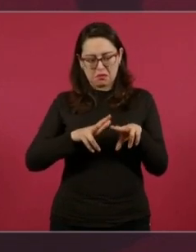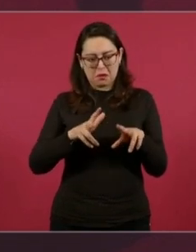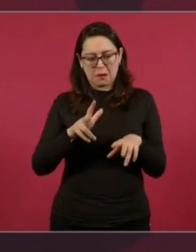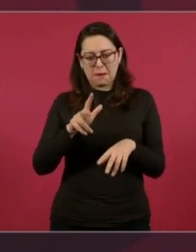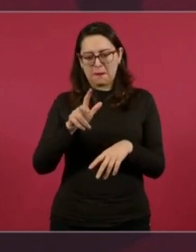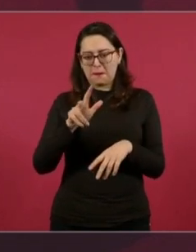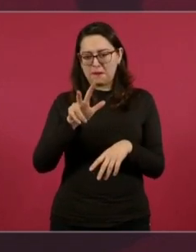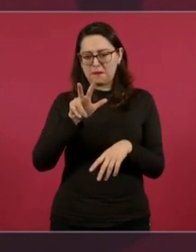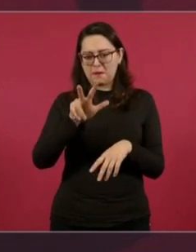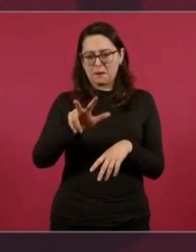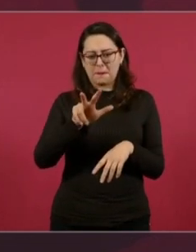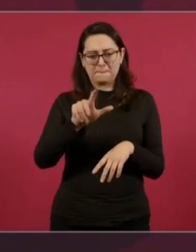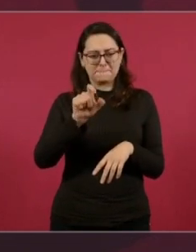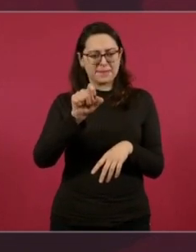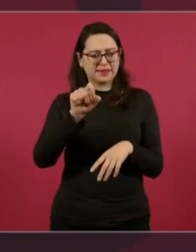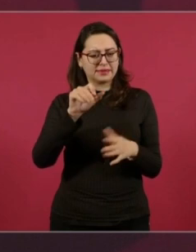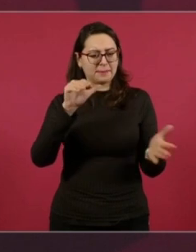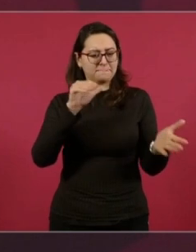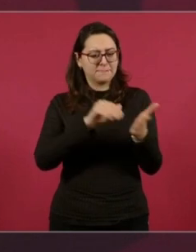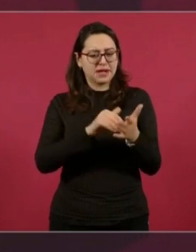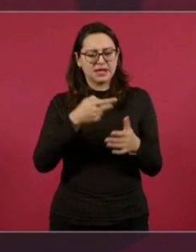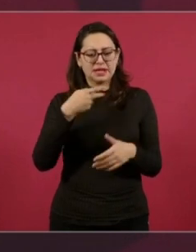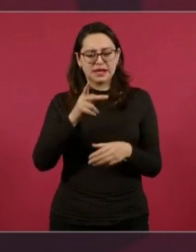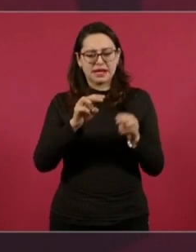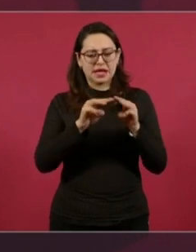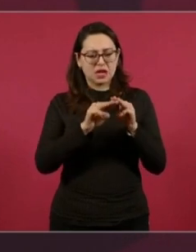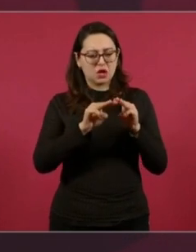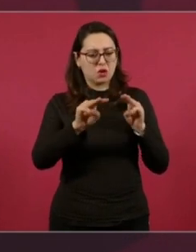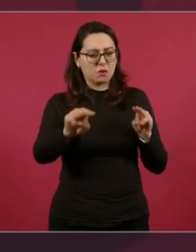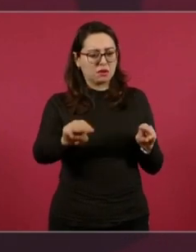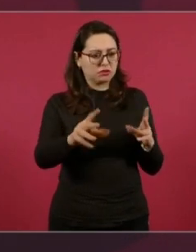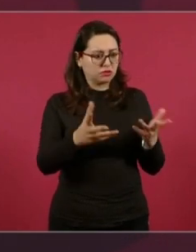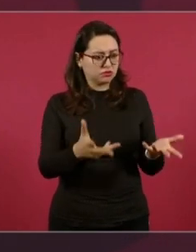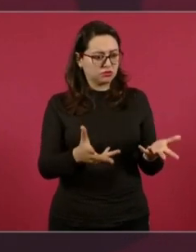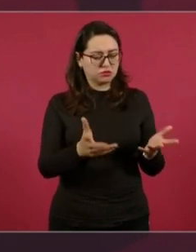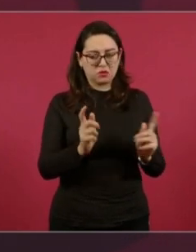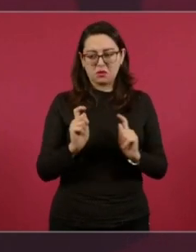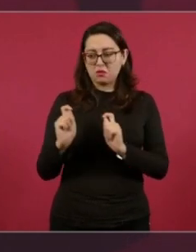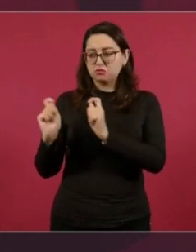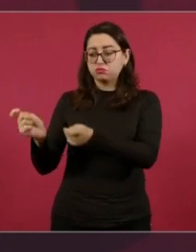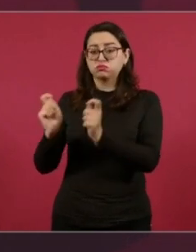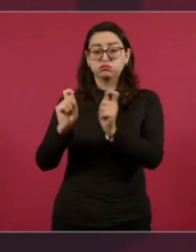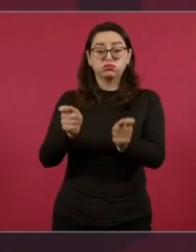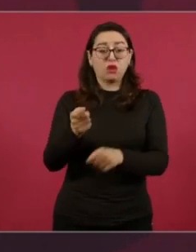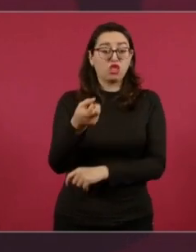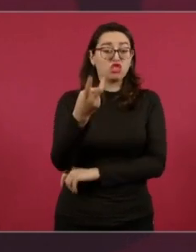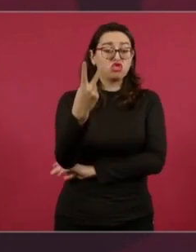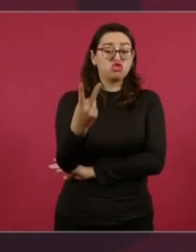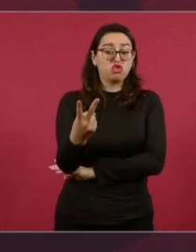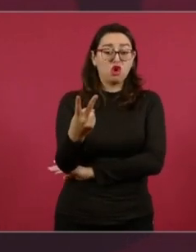18, 20 mil kilómetros a dos empresas.